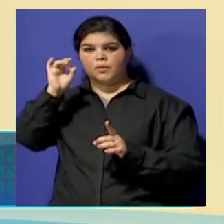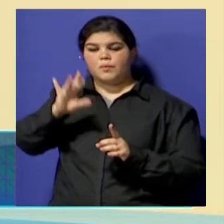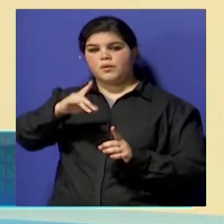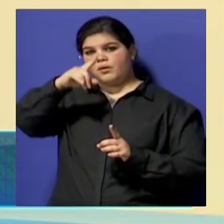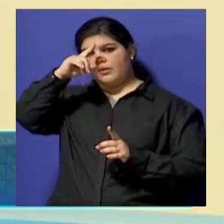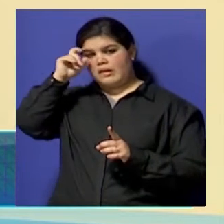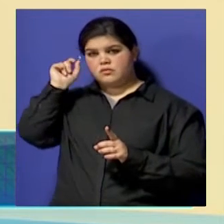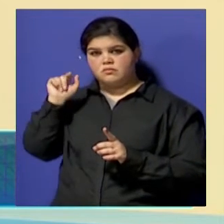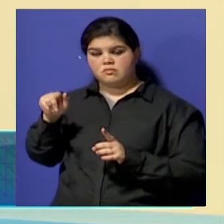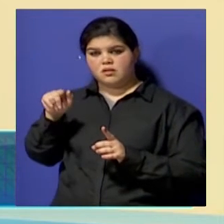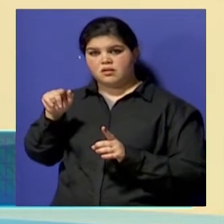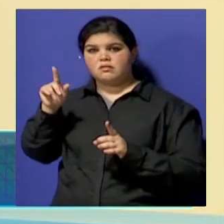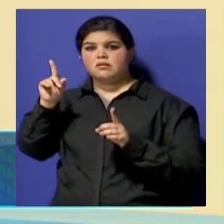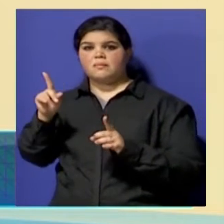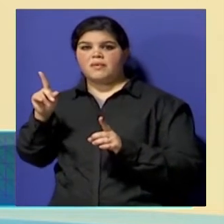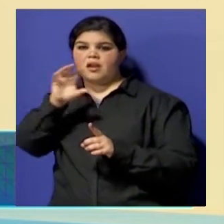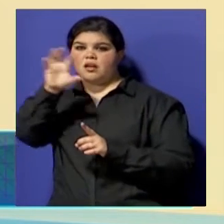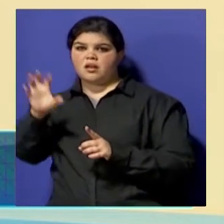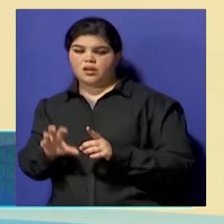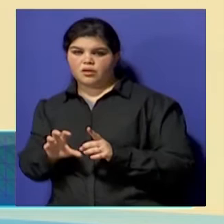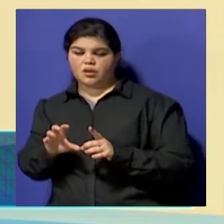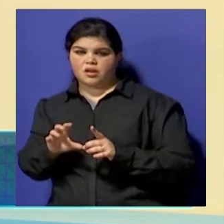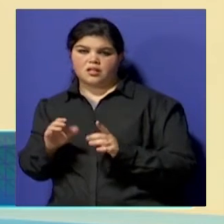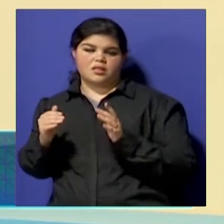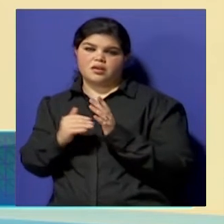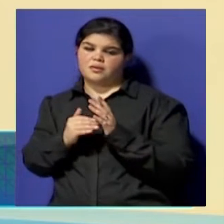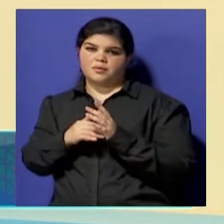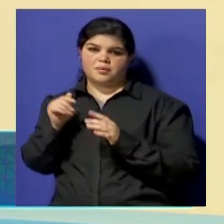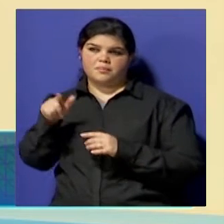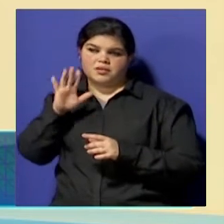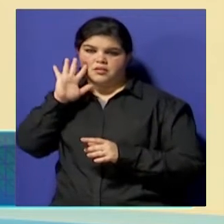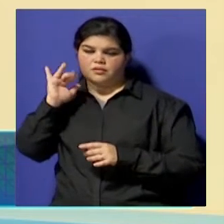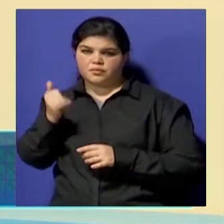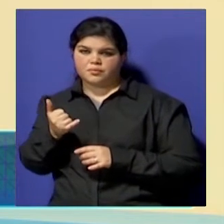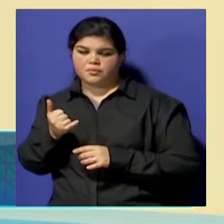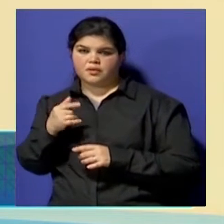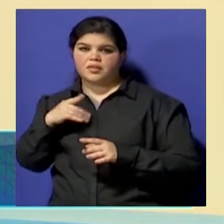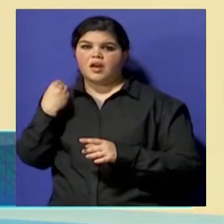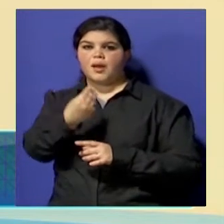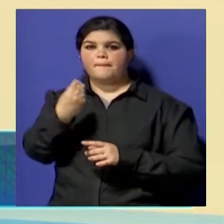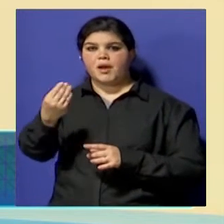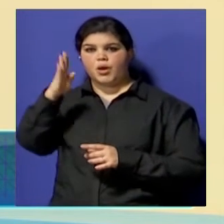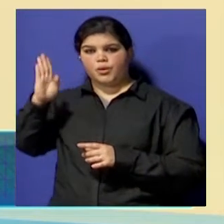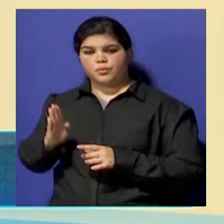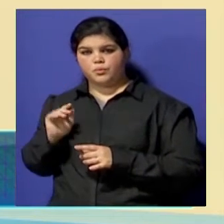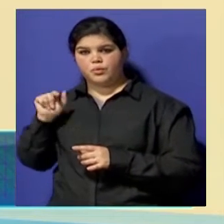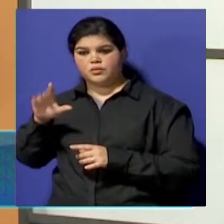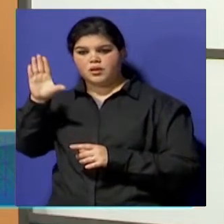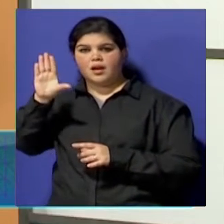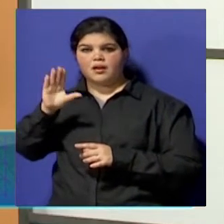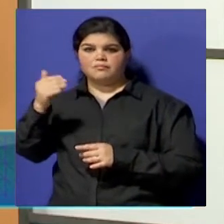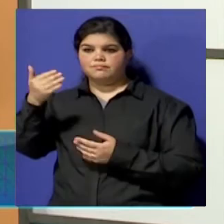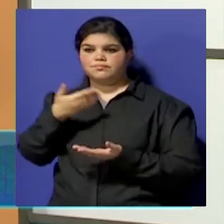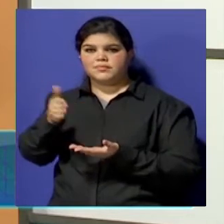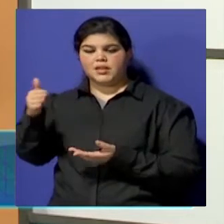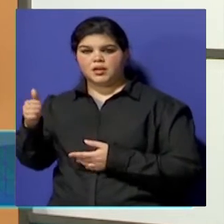nacional, digamos, sino a nivel regional. Y bueno, ya hemos visto los embajadores han sido han retirado los embajadores de